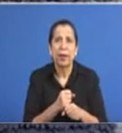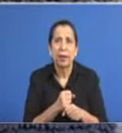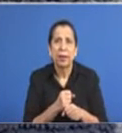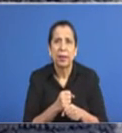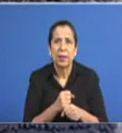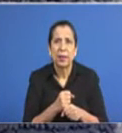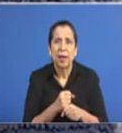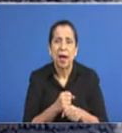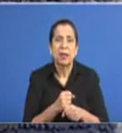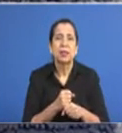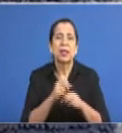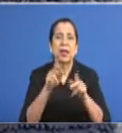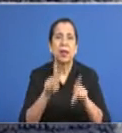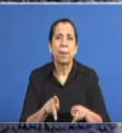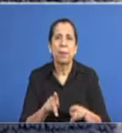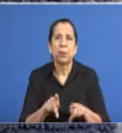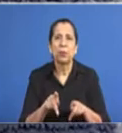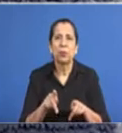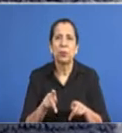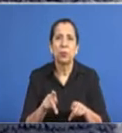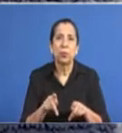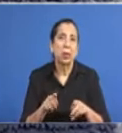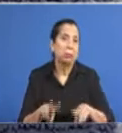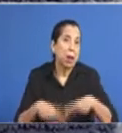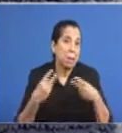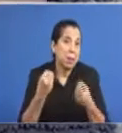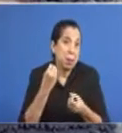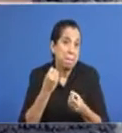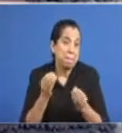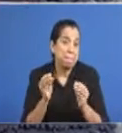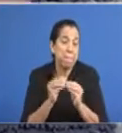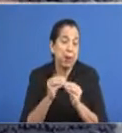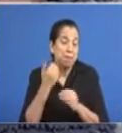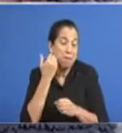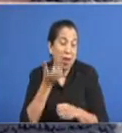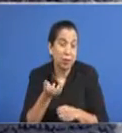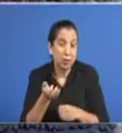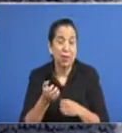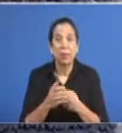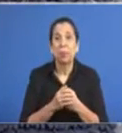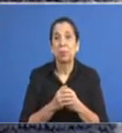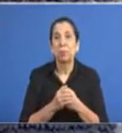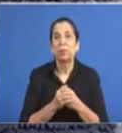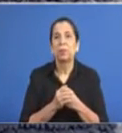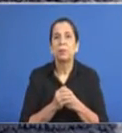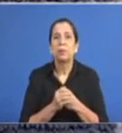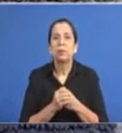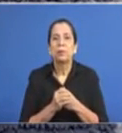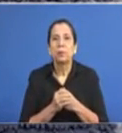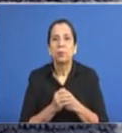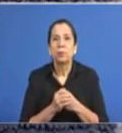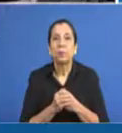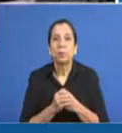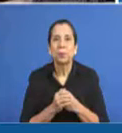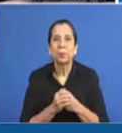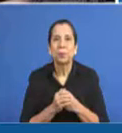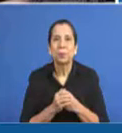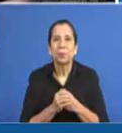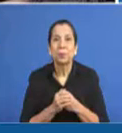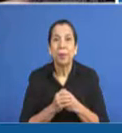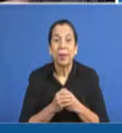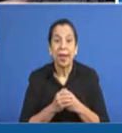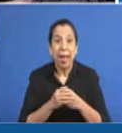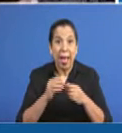los clientes la vida más fácil y más óptimo su tiempo fuera de casa. Ahí está, Andrea,